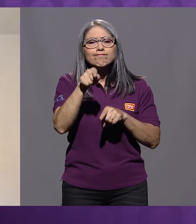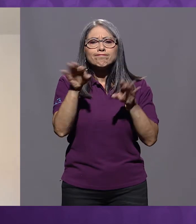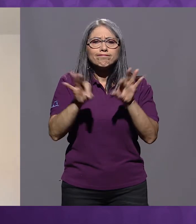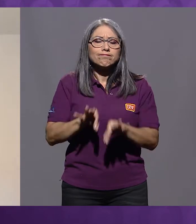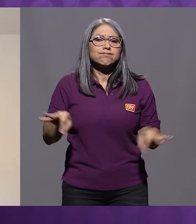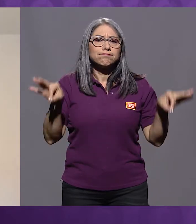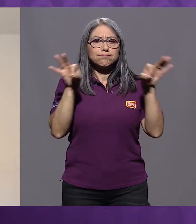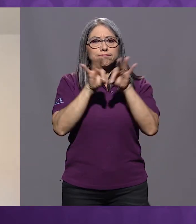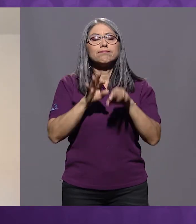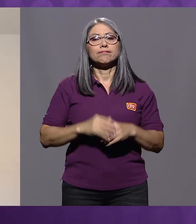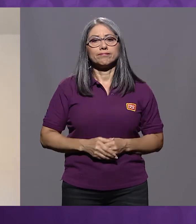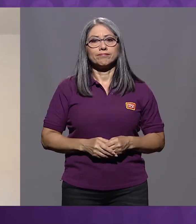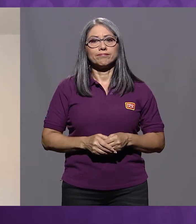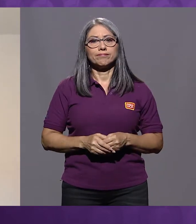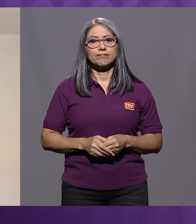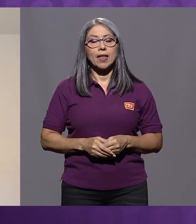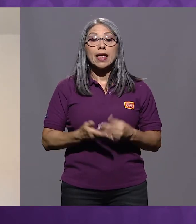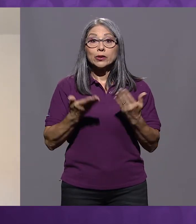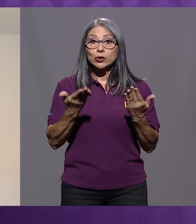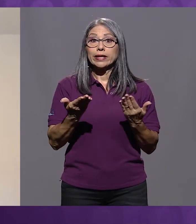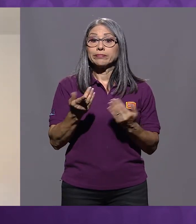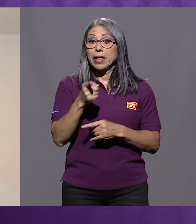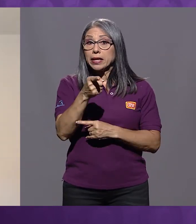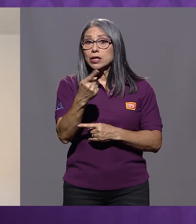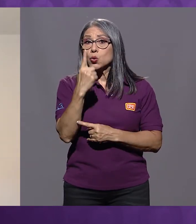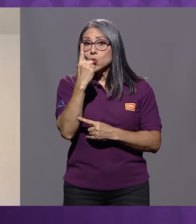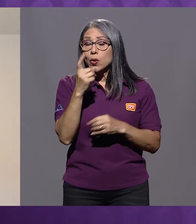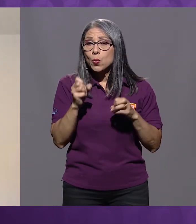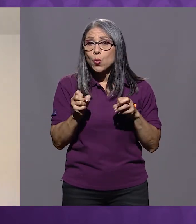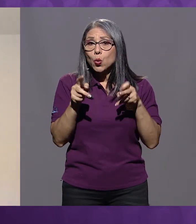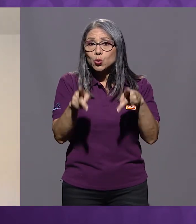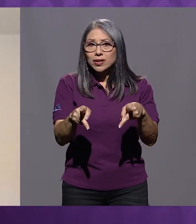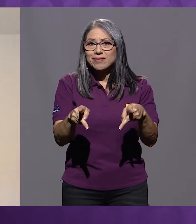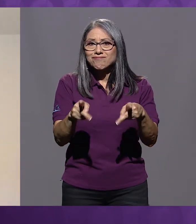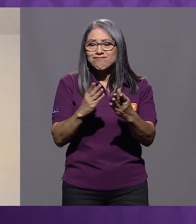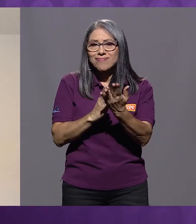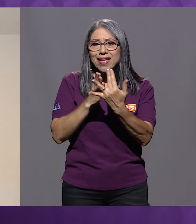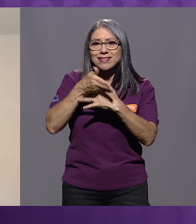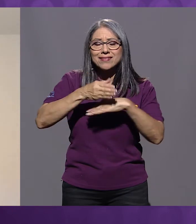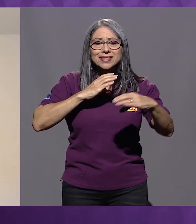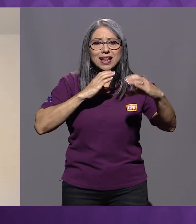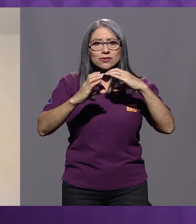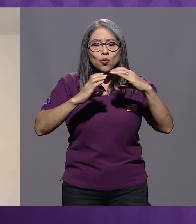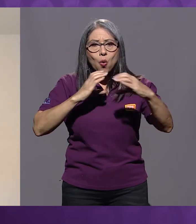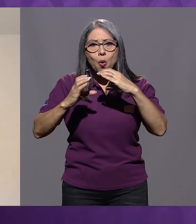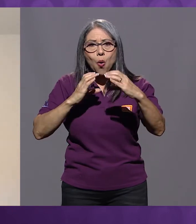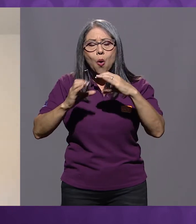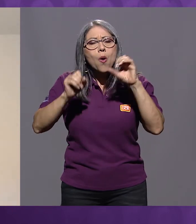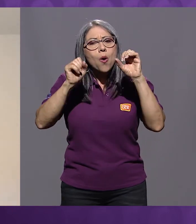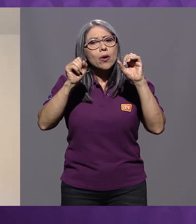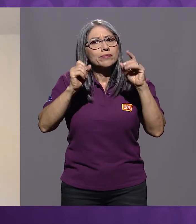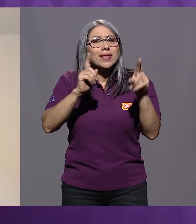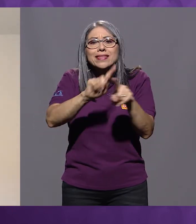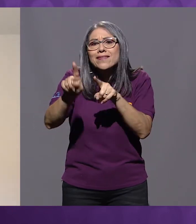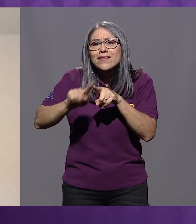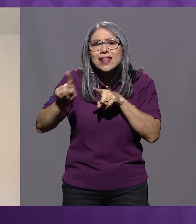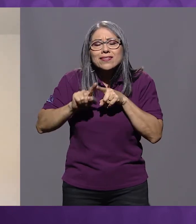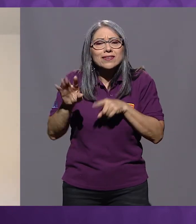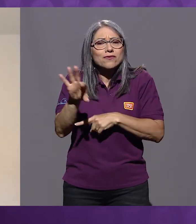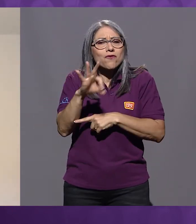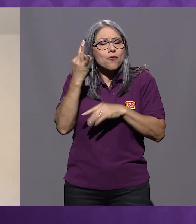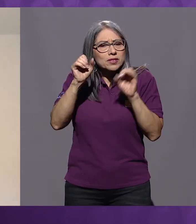muy importante, donde tienes una oportunidad de demostrar a través de las comunicaciones y en